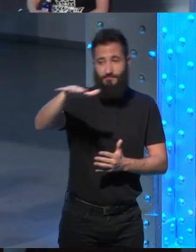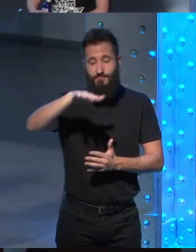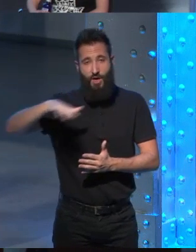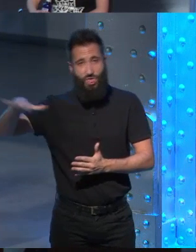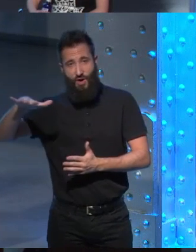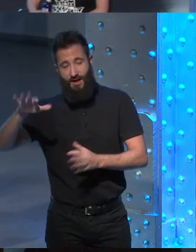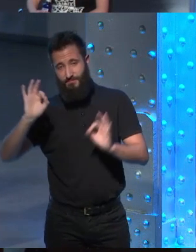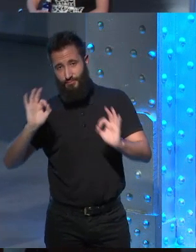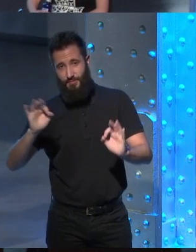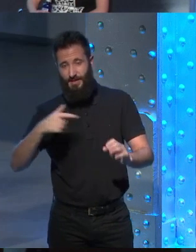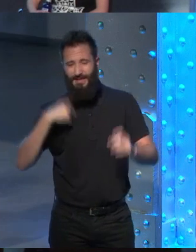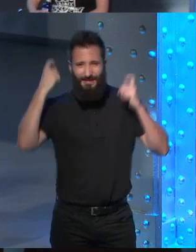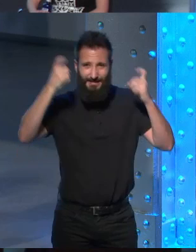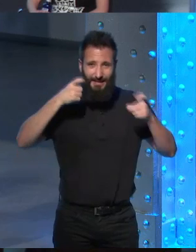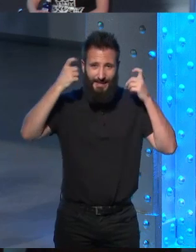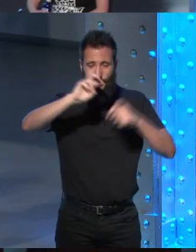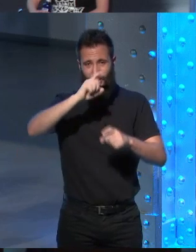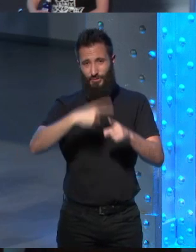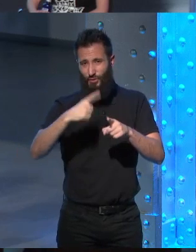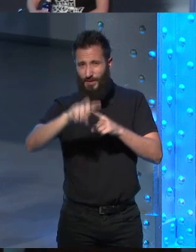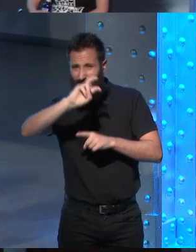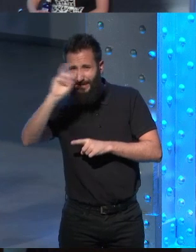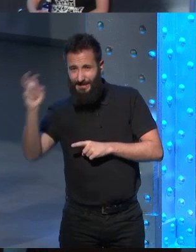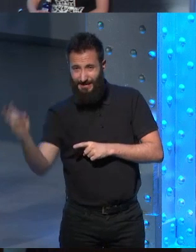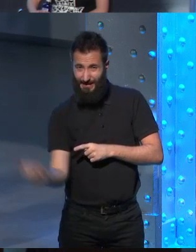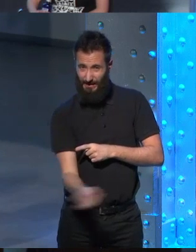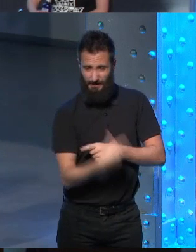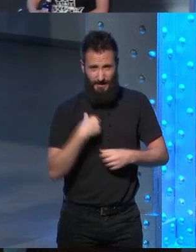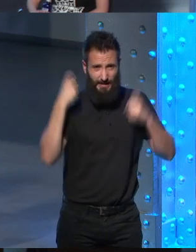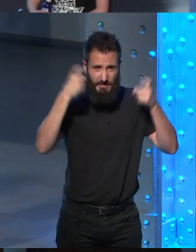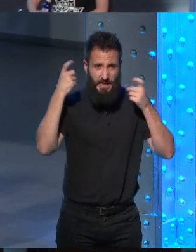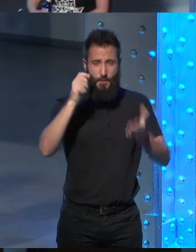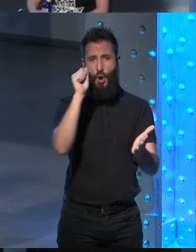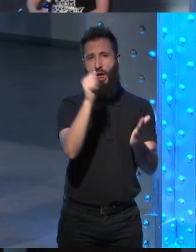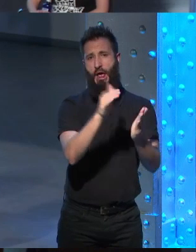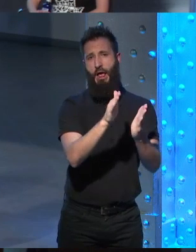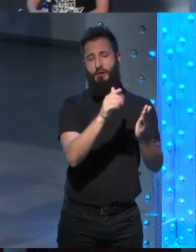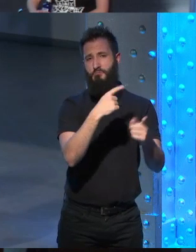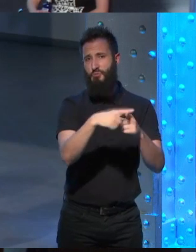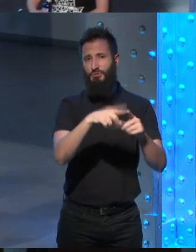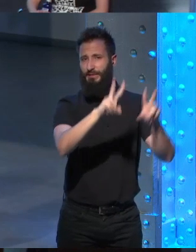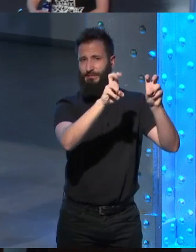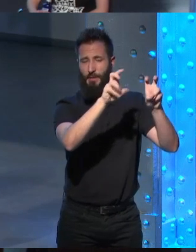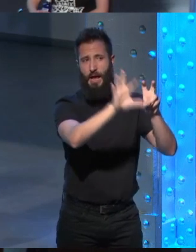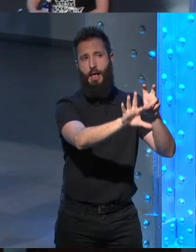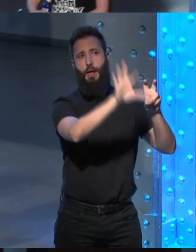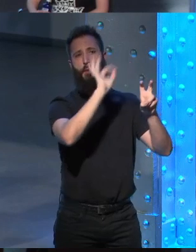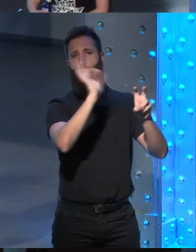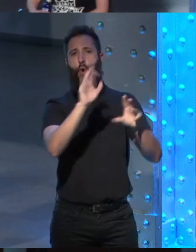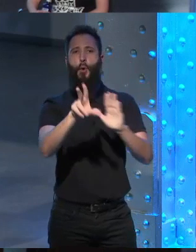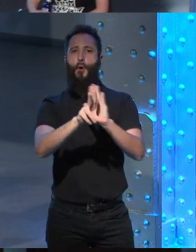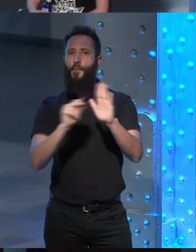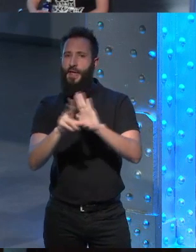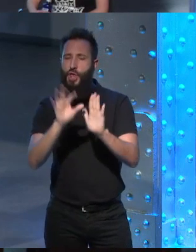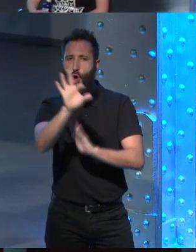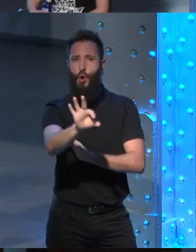pero intentamos que sea variado, es decir, intentamos elegir un artículo, un vídeo, un programa de radio